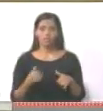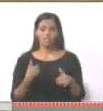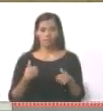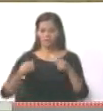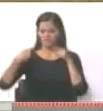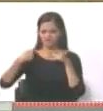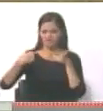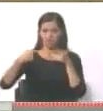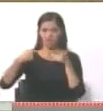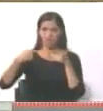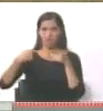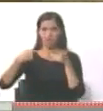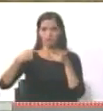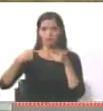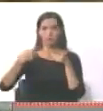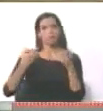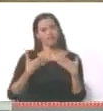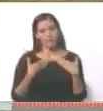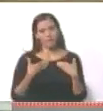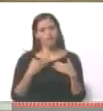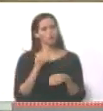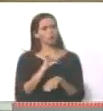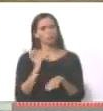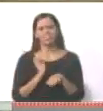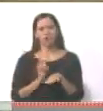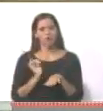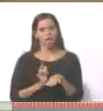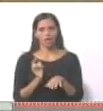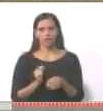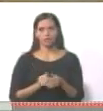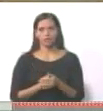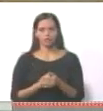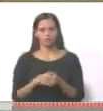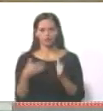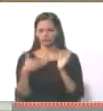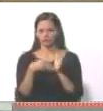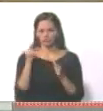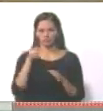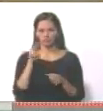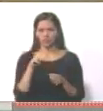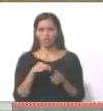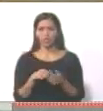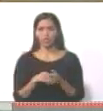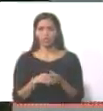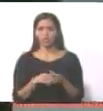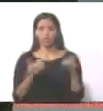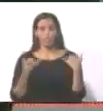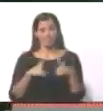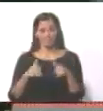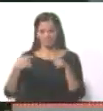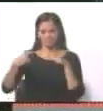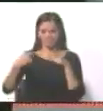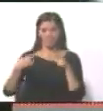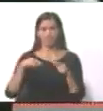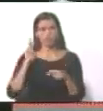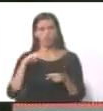adversarios para mí son sagrados. No me meto nunca con los hijos de mis adversarios.